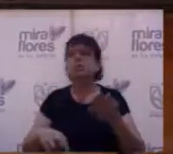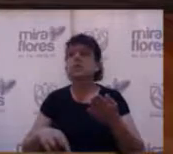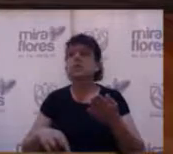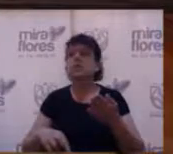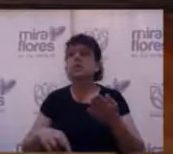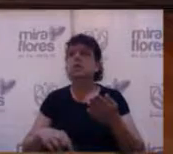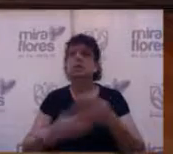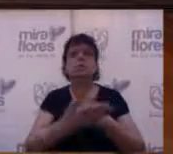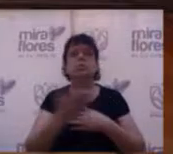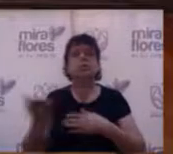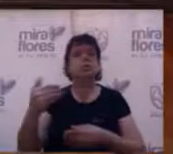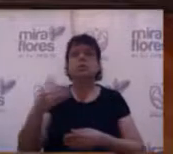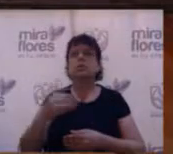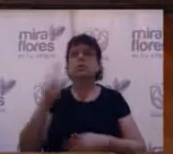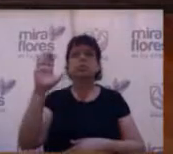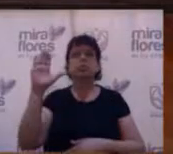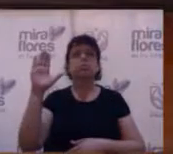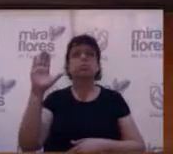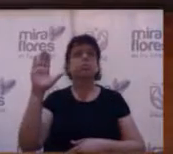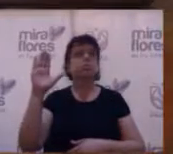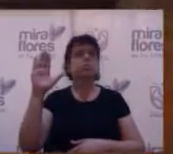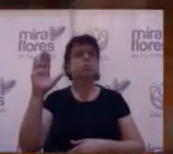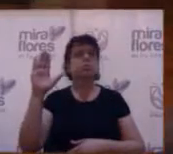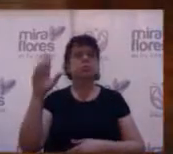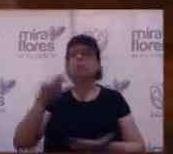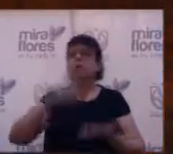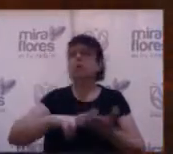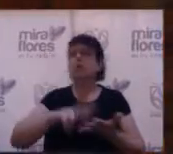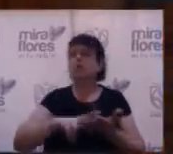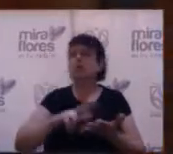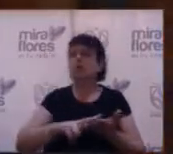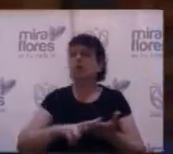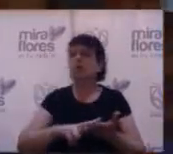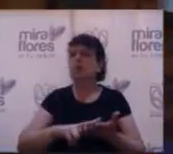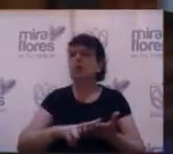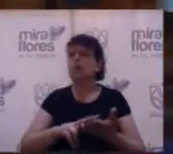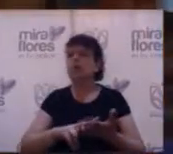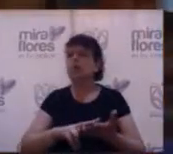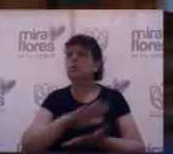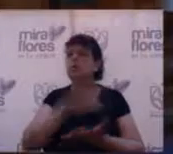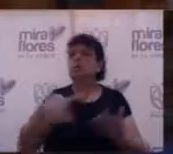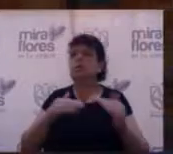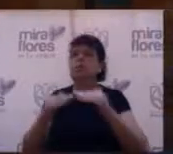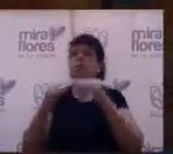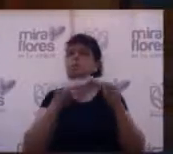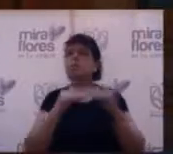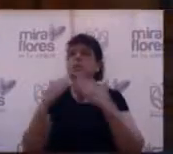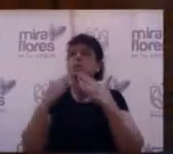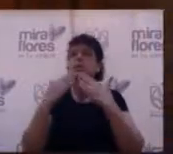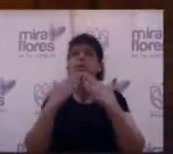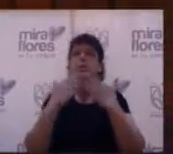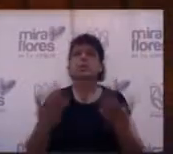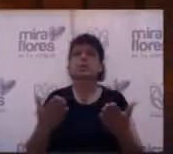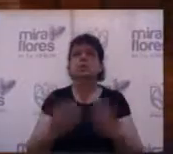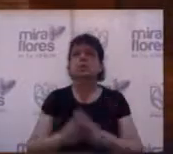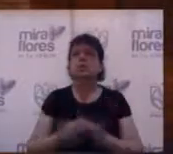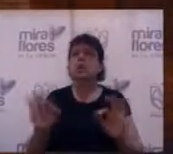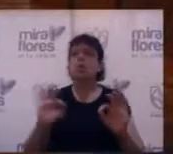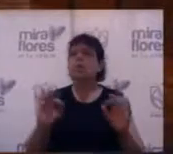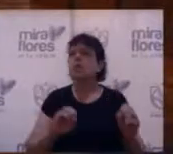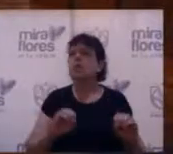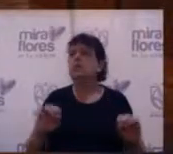sírvanse expresarlo en señal de conformidad. Se aprueba por unanimidad de votos. Muchas gracias. No tenemos más temas,